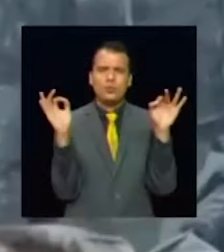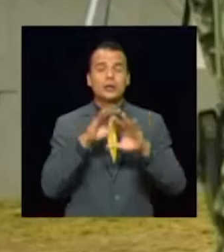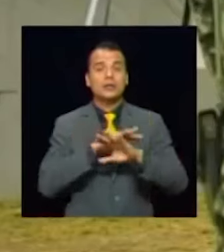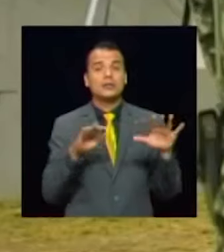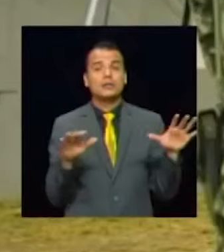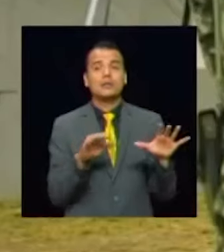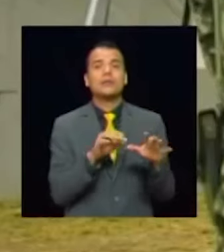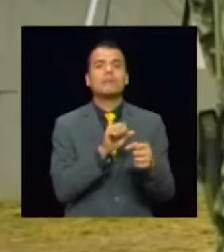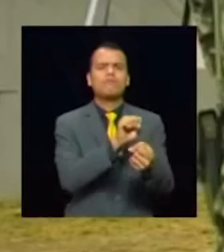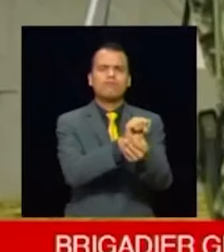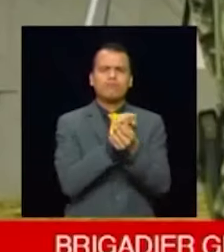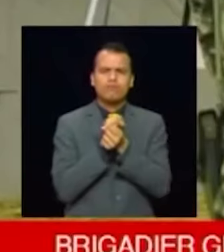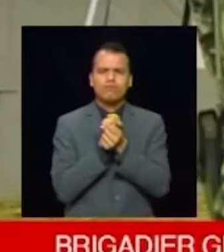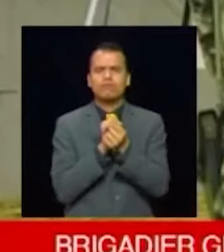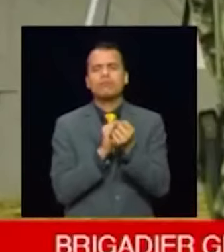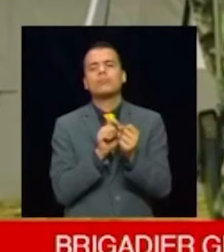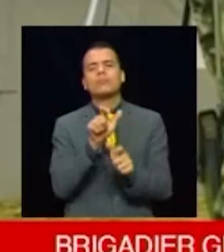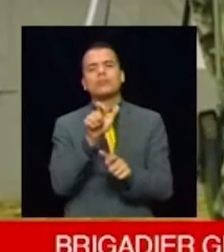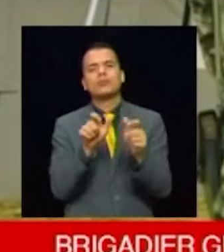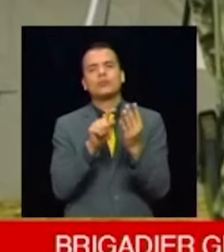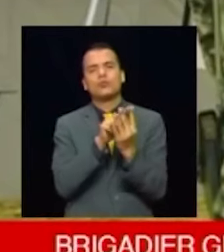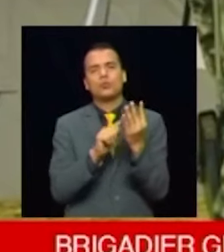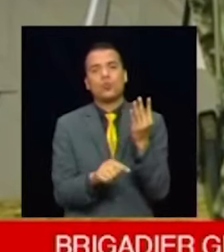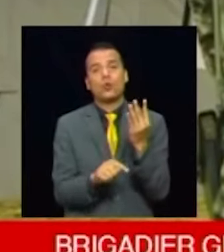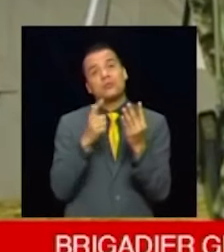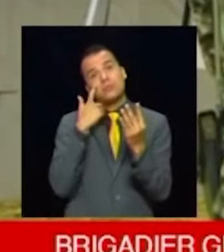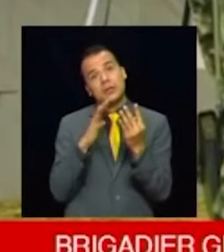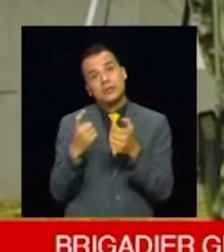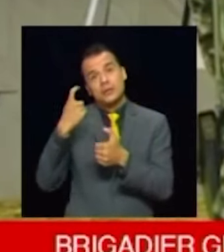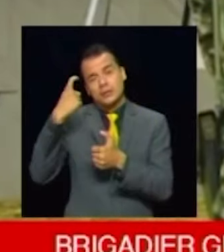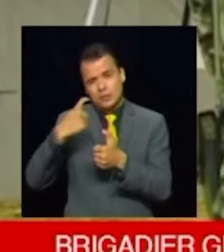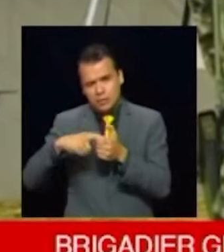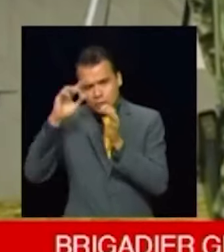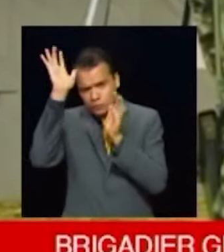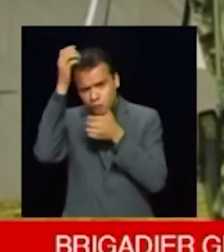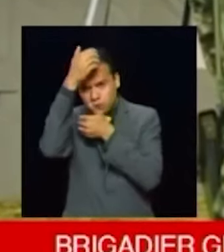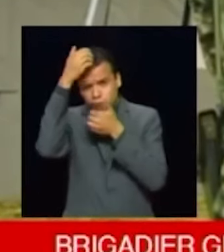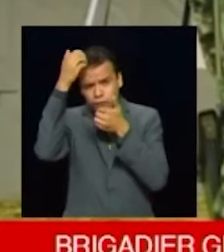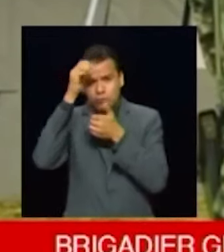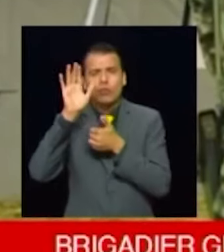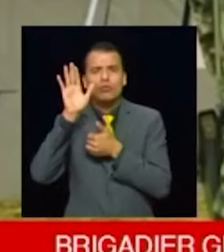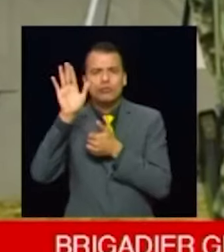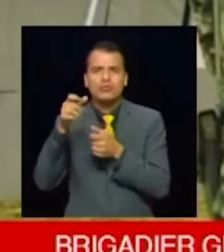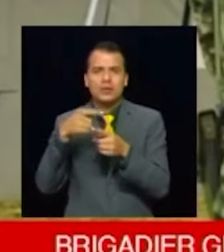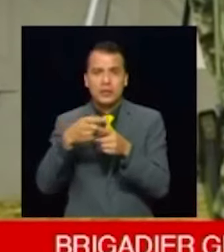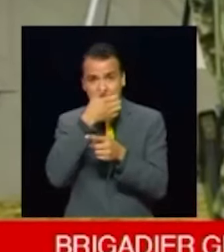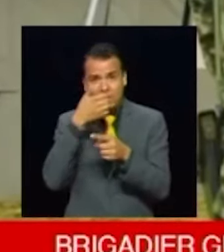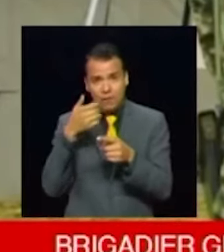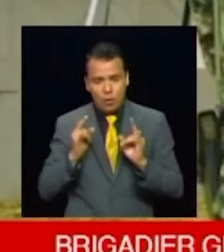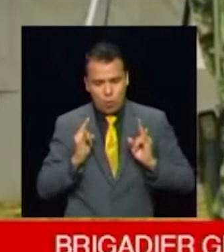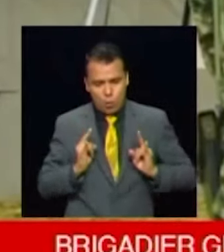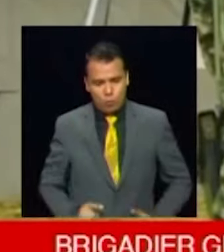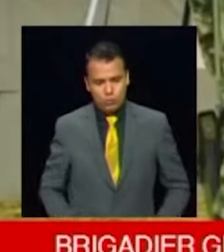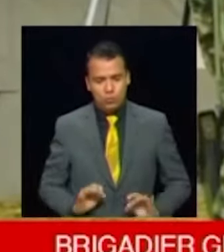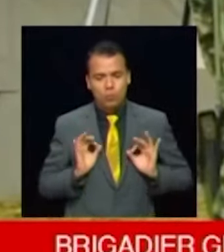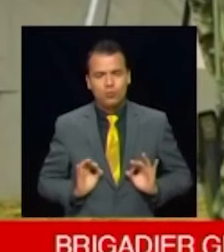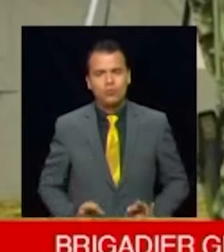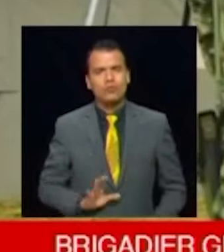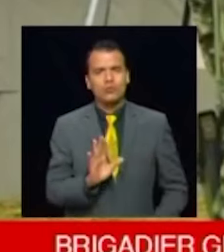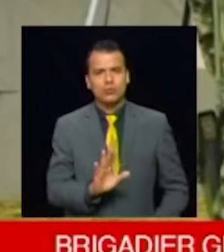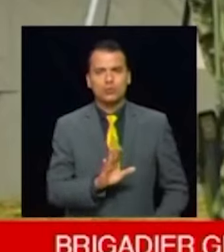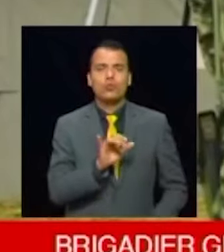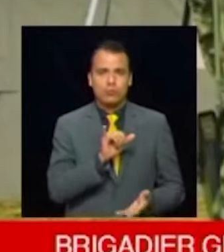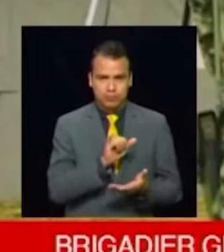neutralizados cuatro presuntos integrantes de este grupo, quienes usaban prendas de uso privativo de las fuerzas militares y portaban armas de